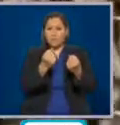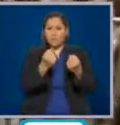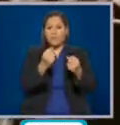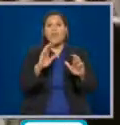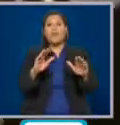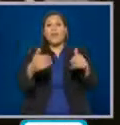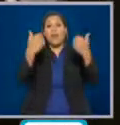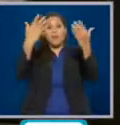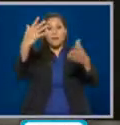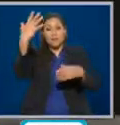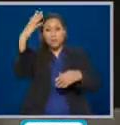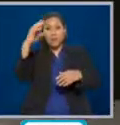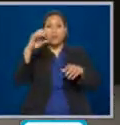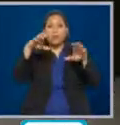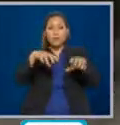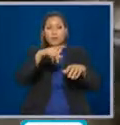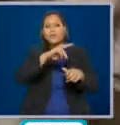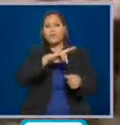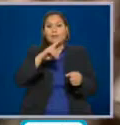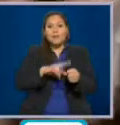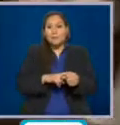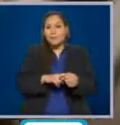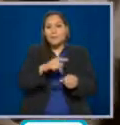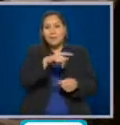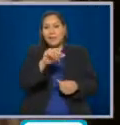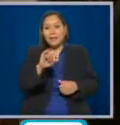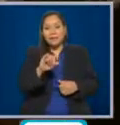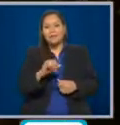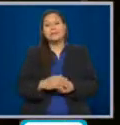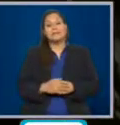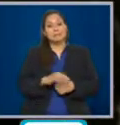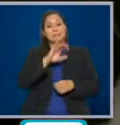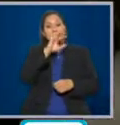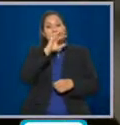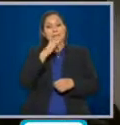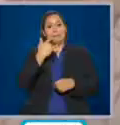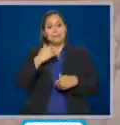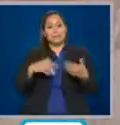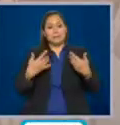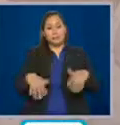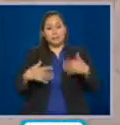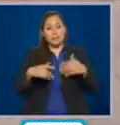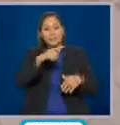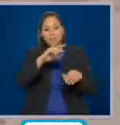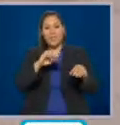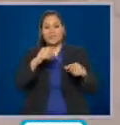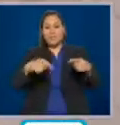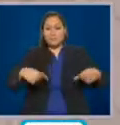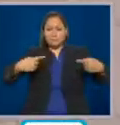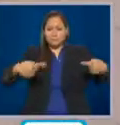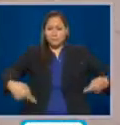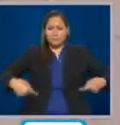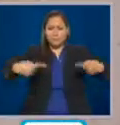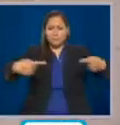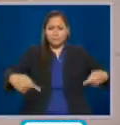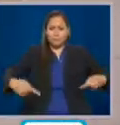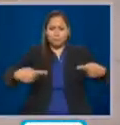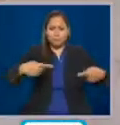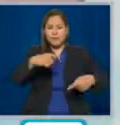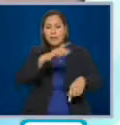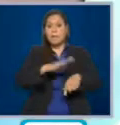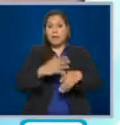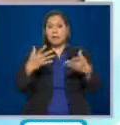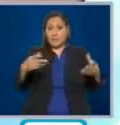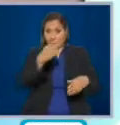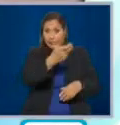están, más orgánicos parecen, ¿no? Claro, es impresionante. Se mueven, el más grande que tenemos es Plaudens Vela, ese